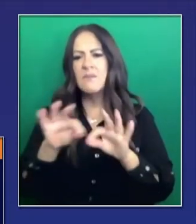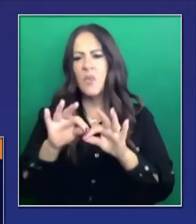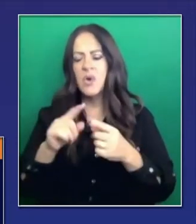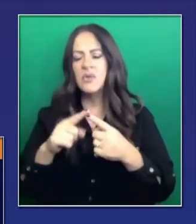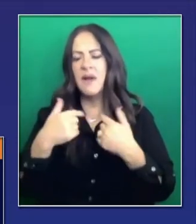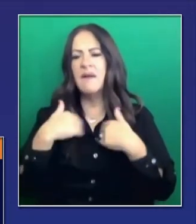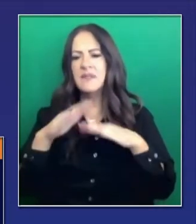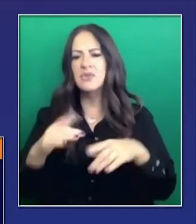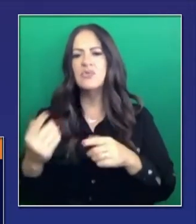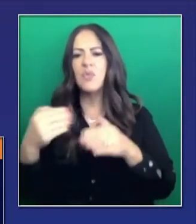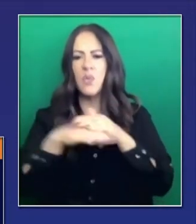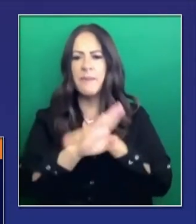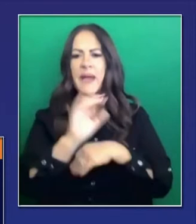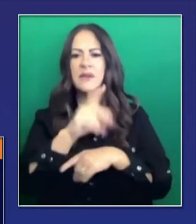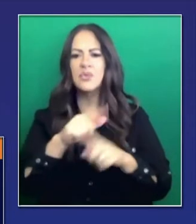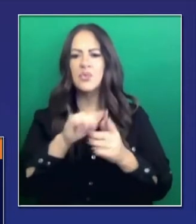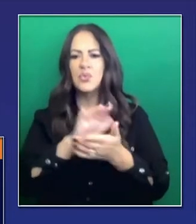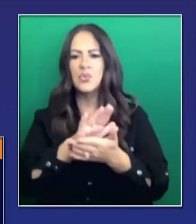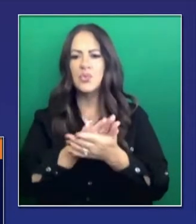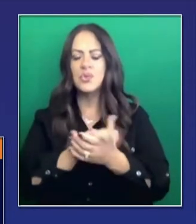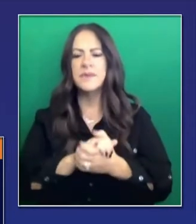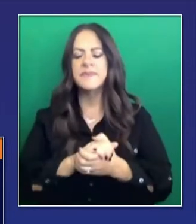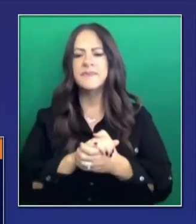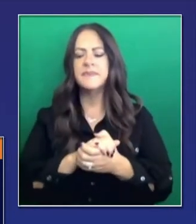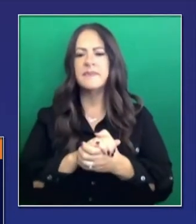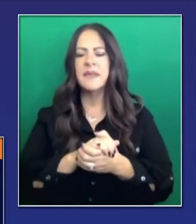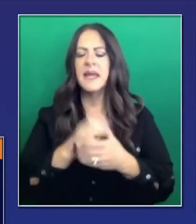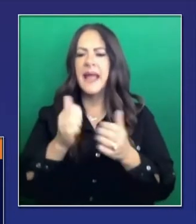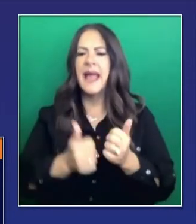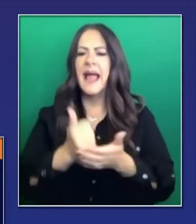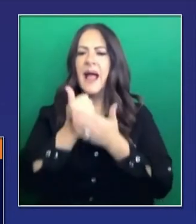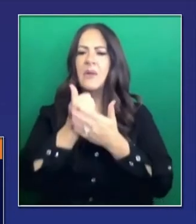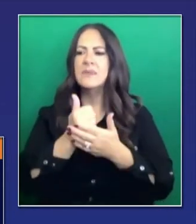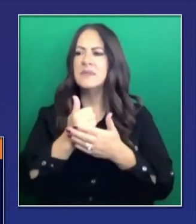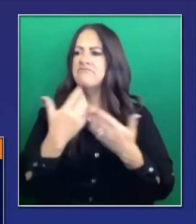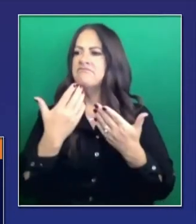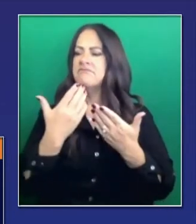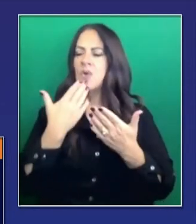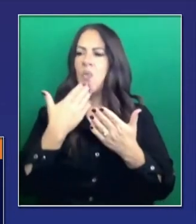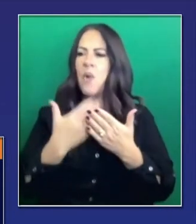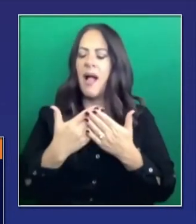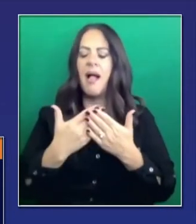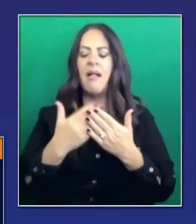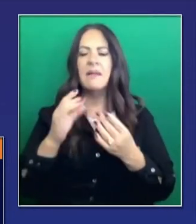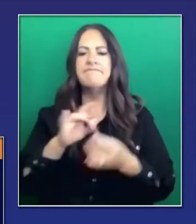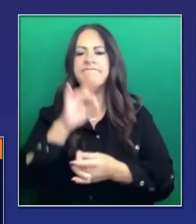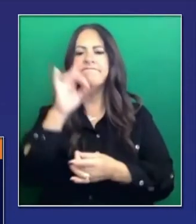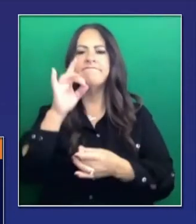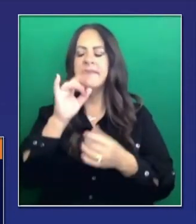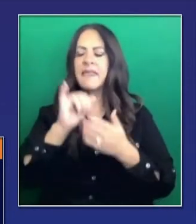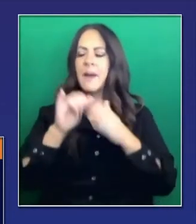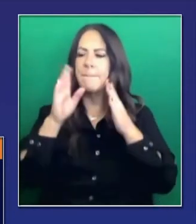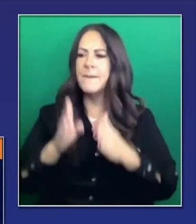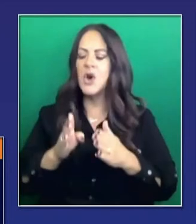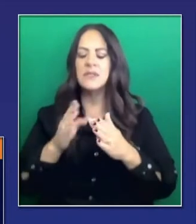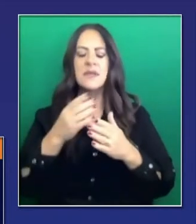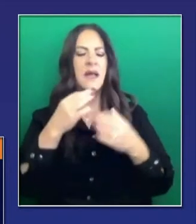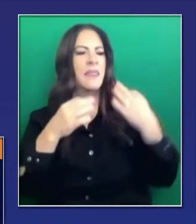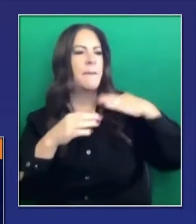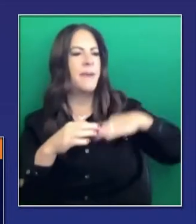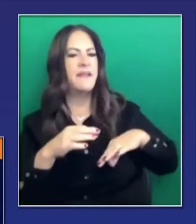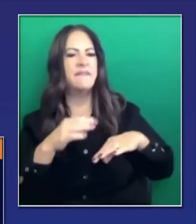han existido no solo con esta pandemia actual, y hay otros indicadores de bienestar. De bienestar general.